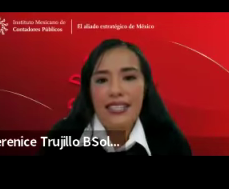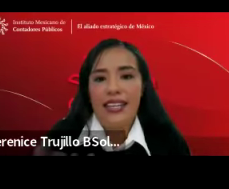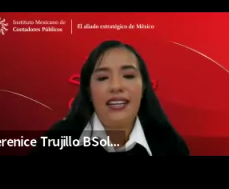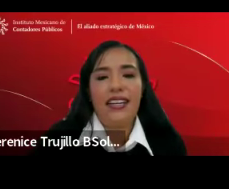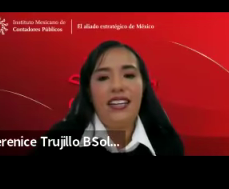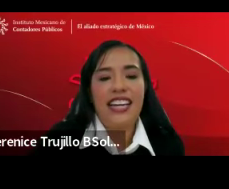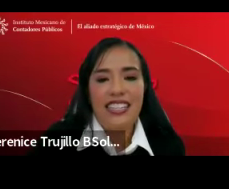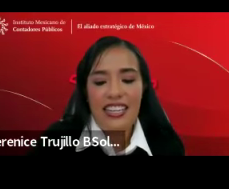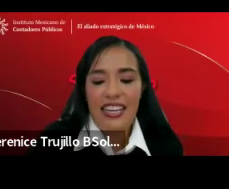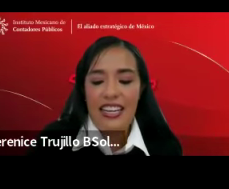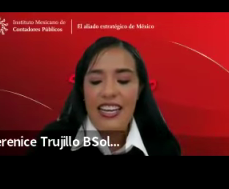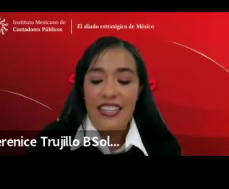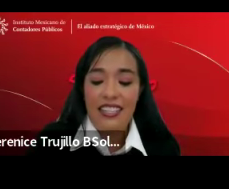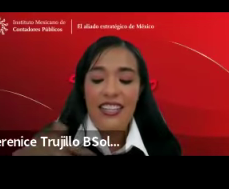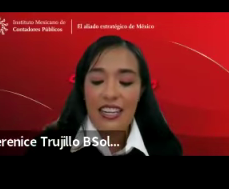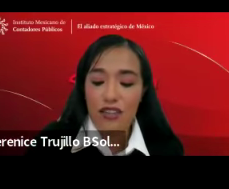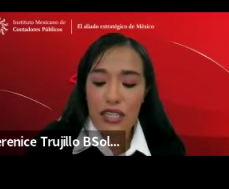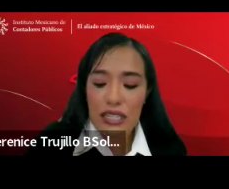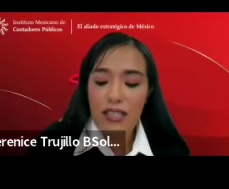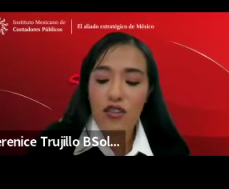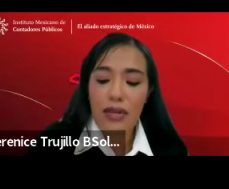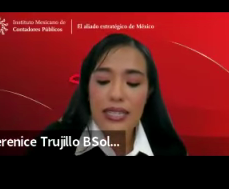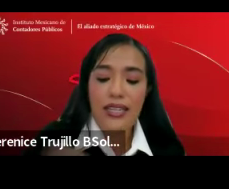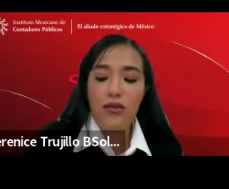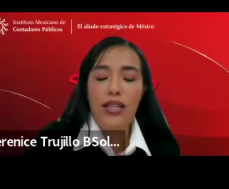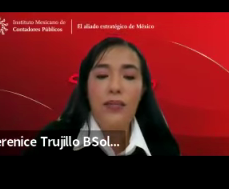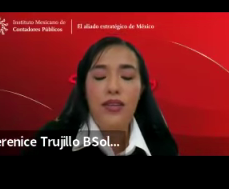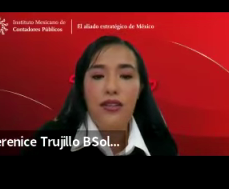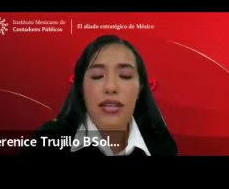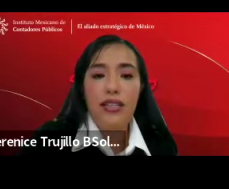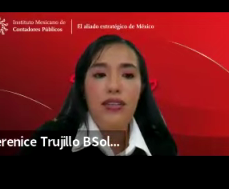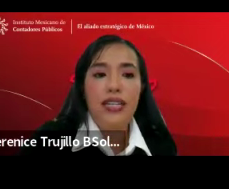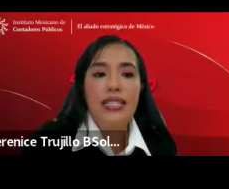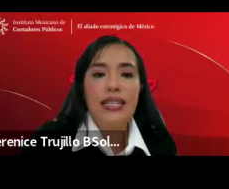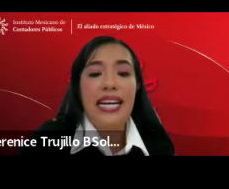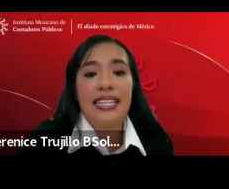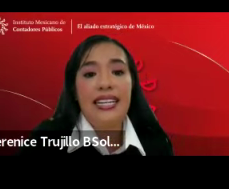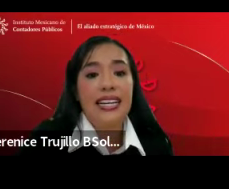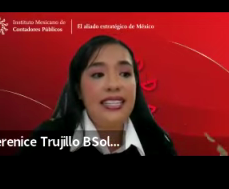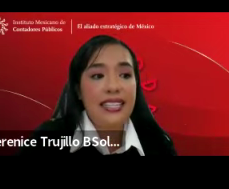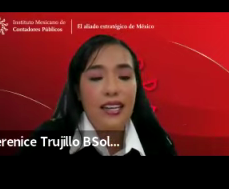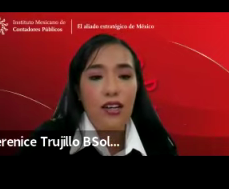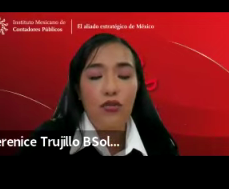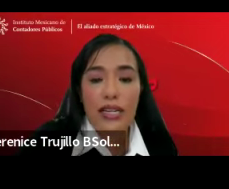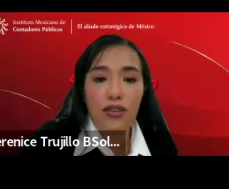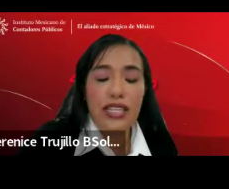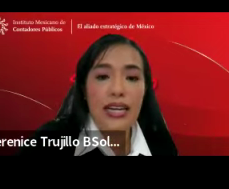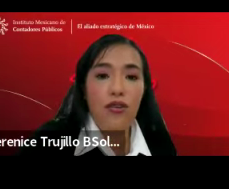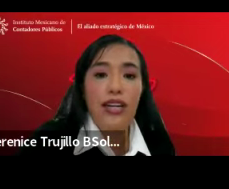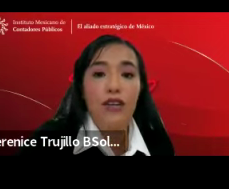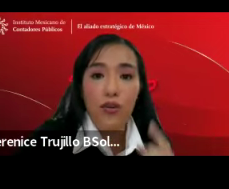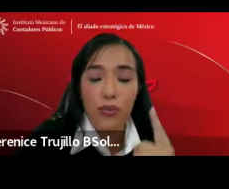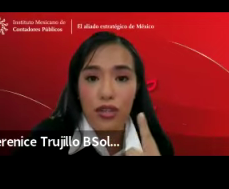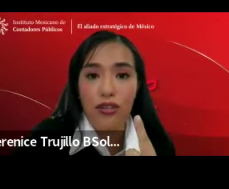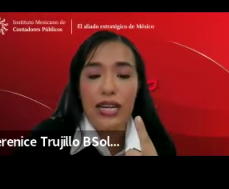sé que existe, ya sé que existen accionistas con más del 50% de acciones, ya sé que existe un